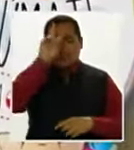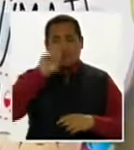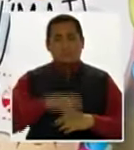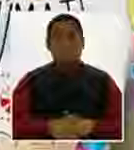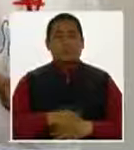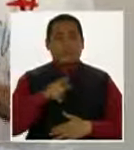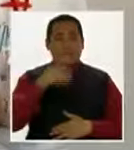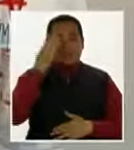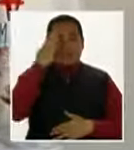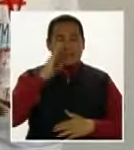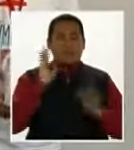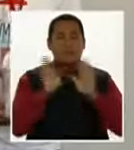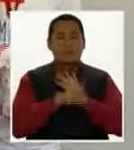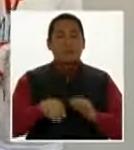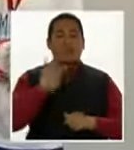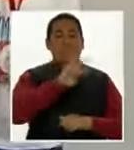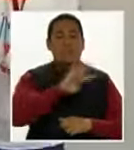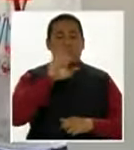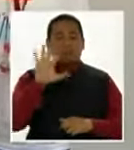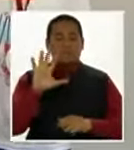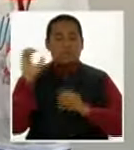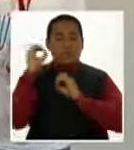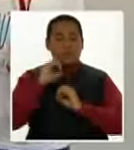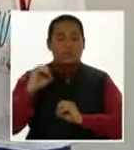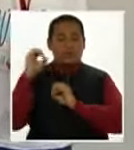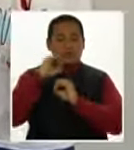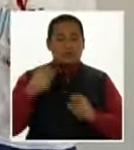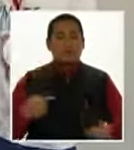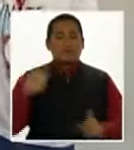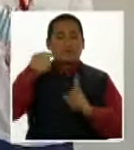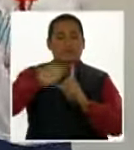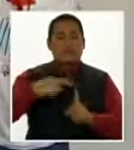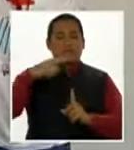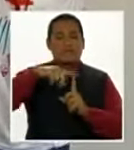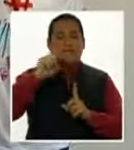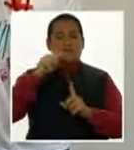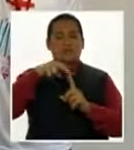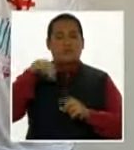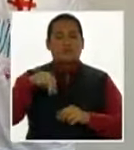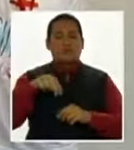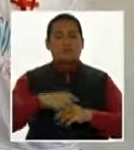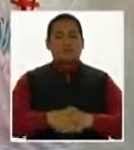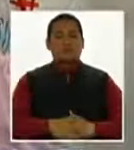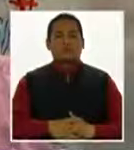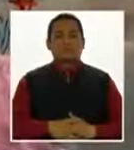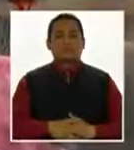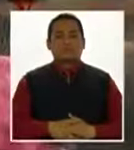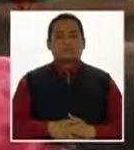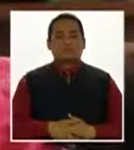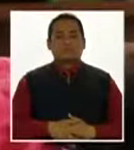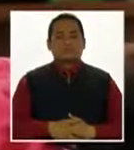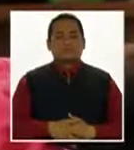nacional. Así que ya sabes, este 4 y 5 de octubre, ¡súmate a la Teletón!